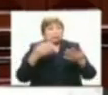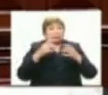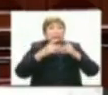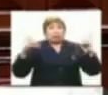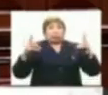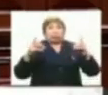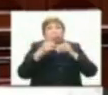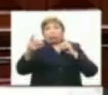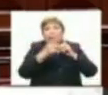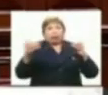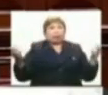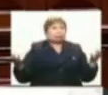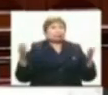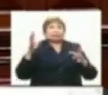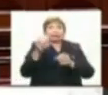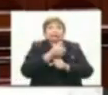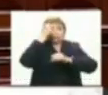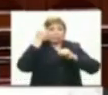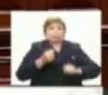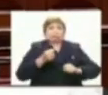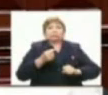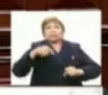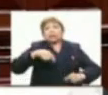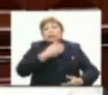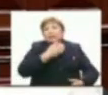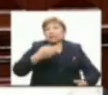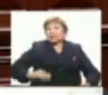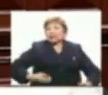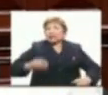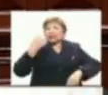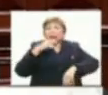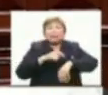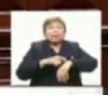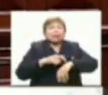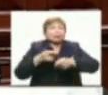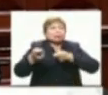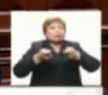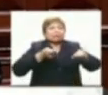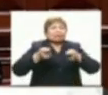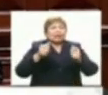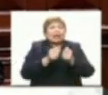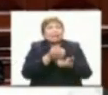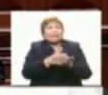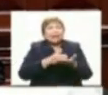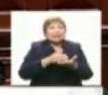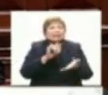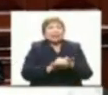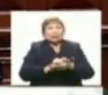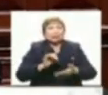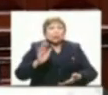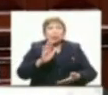desunión, lograron conquistar al estado que hasta ese momento dominaba gran parte de los